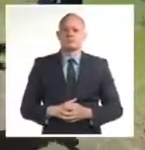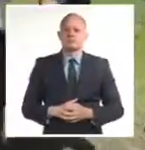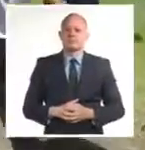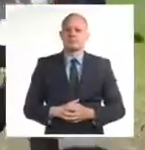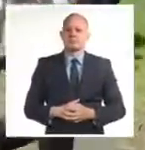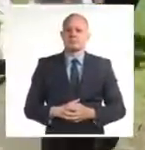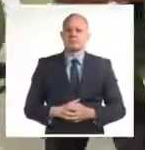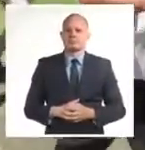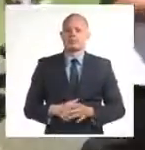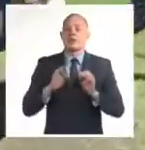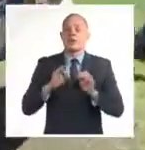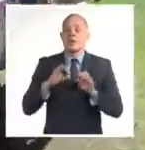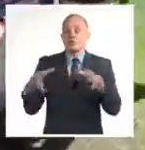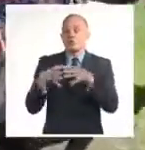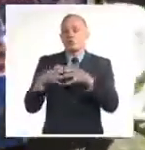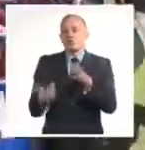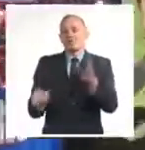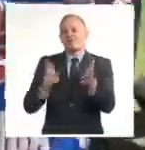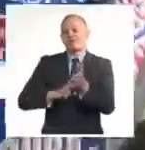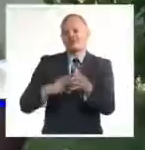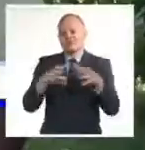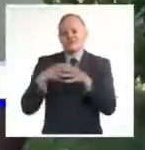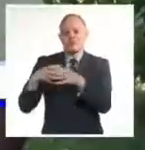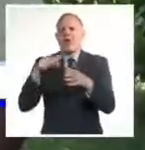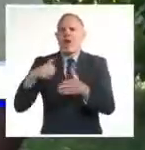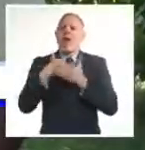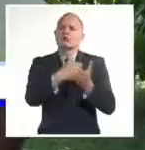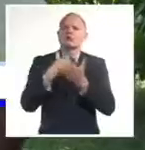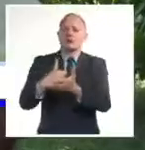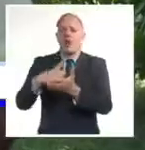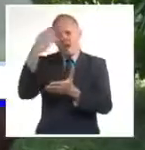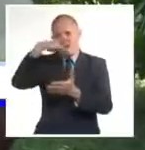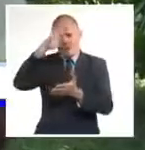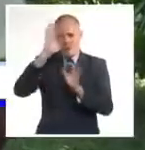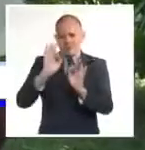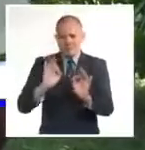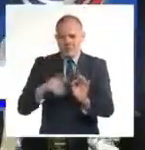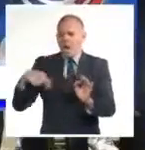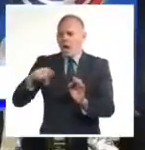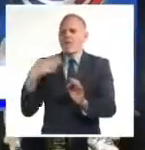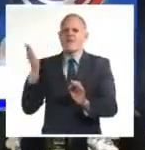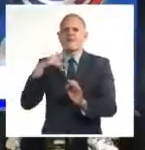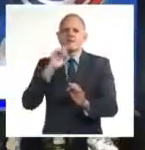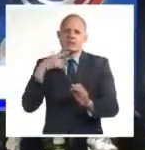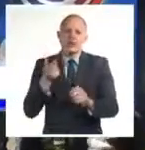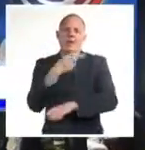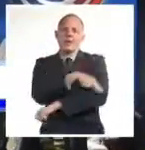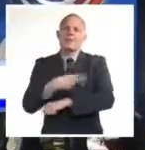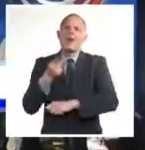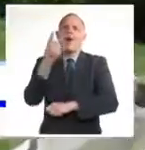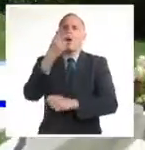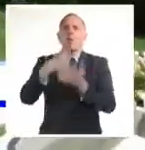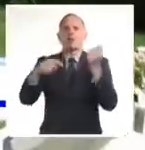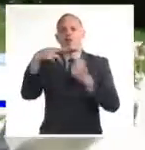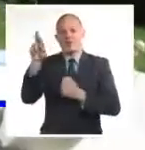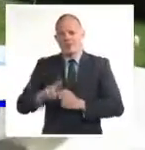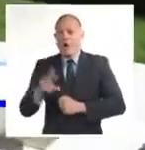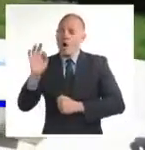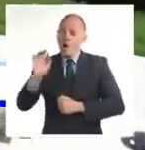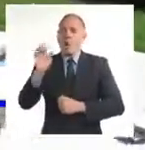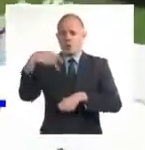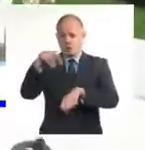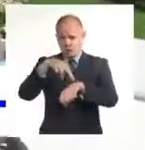tira que realizan los integrantes de la Brigada de Solidaridad con Cuba, Juan Ríos Rivera de Puerto Rico, por la mayor de las Antillas, los trajo a la patria chica